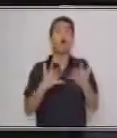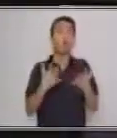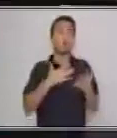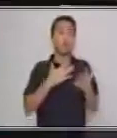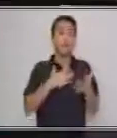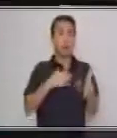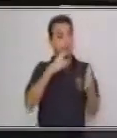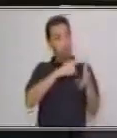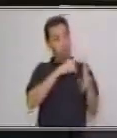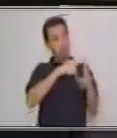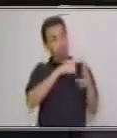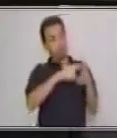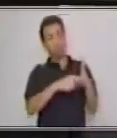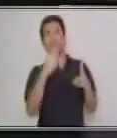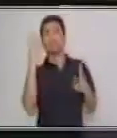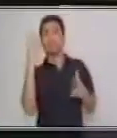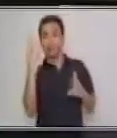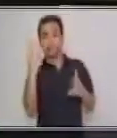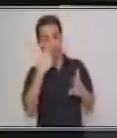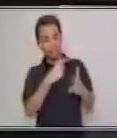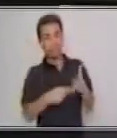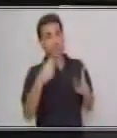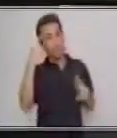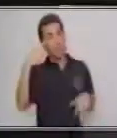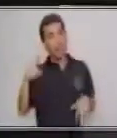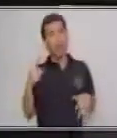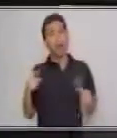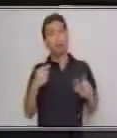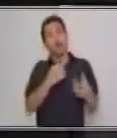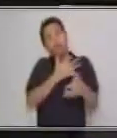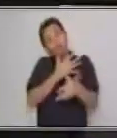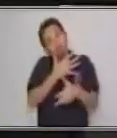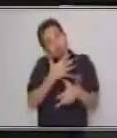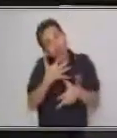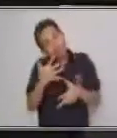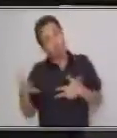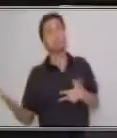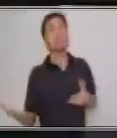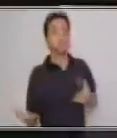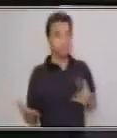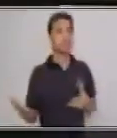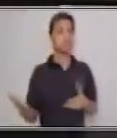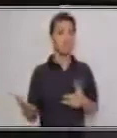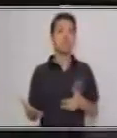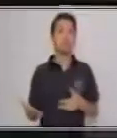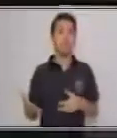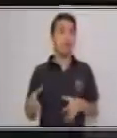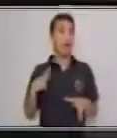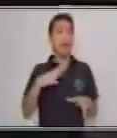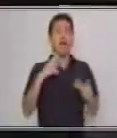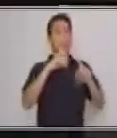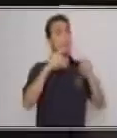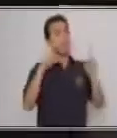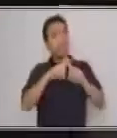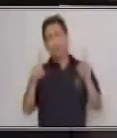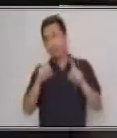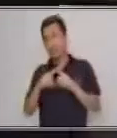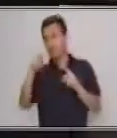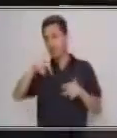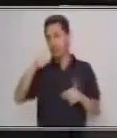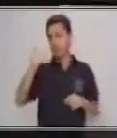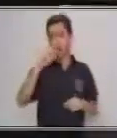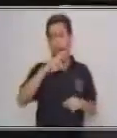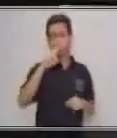son las partes de cualquier narración. Vamos a encontrar que posteriormente tenemos muchos tipos de narraciones. Son los